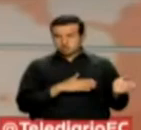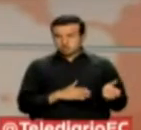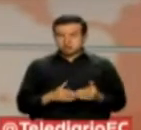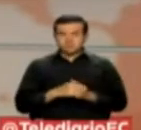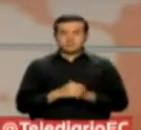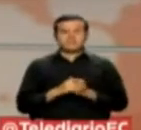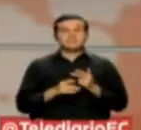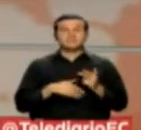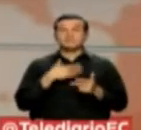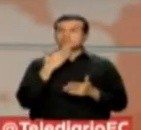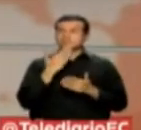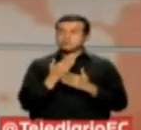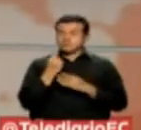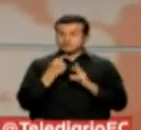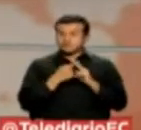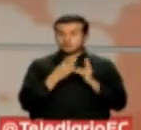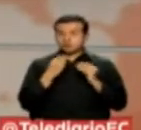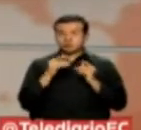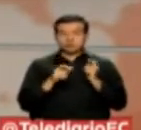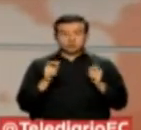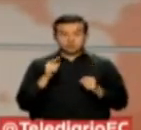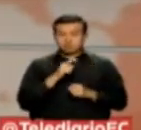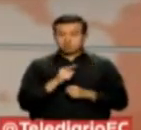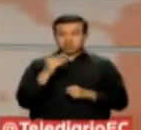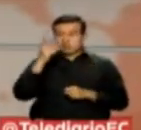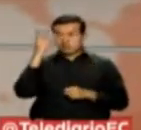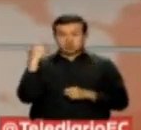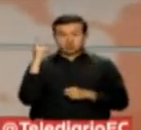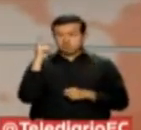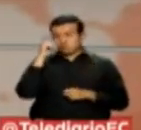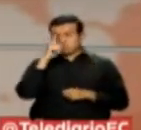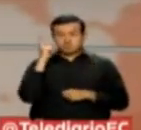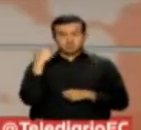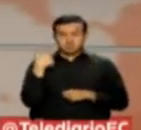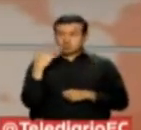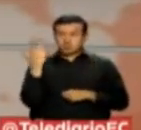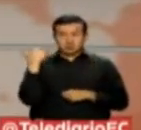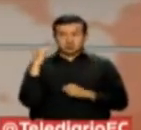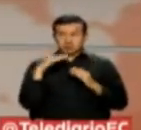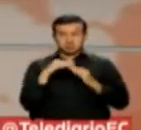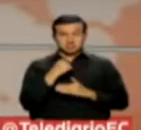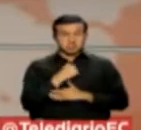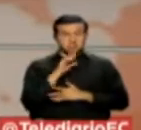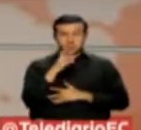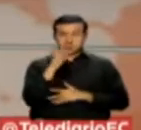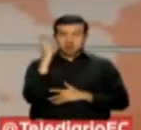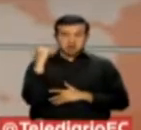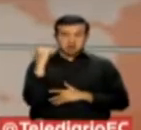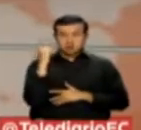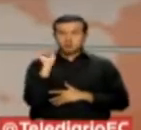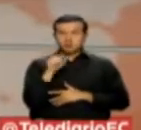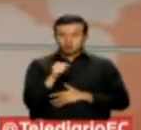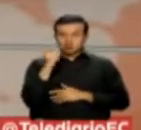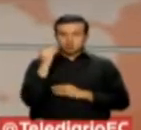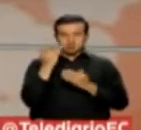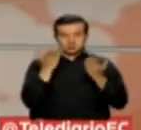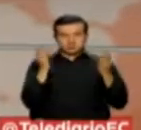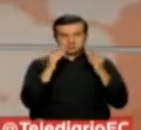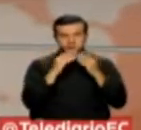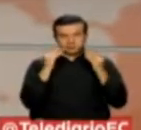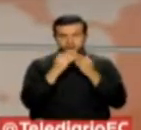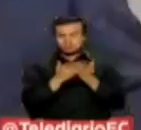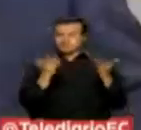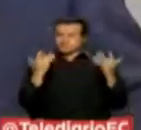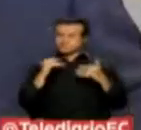Y gracias a este crédito, mucha gente que no podía quizás haber tenido vivienda propia, tiene acceso a una vivienda.